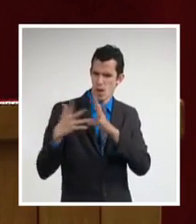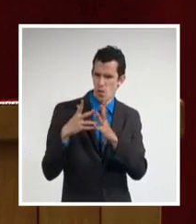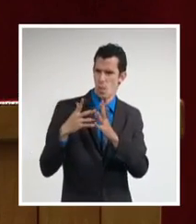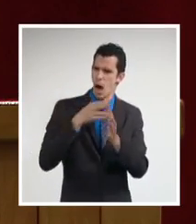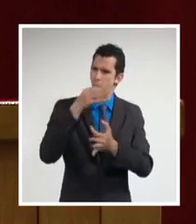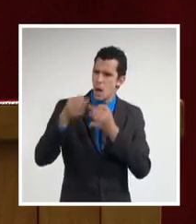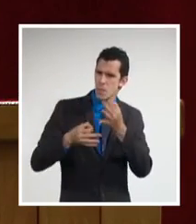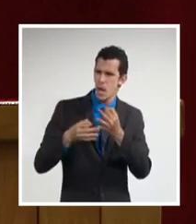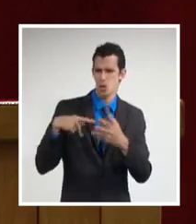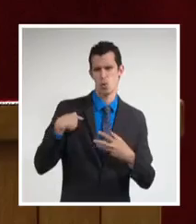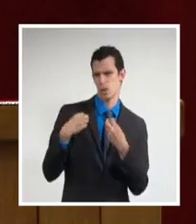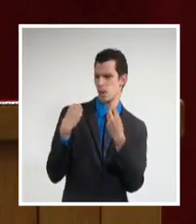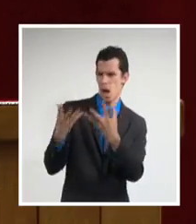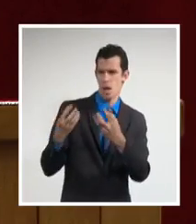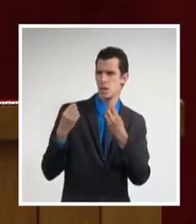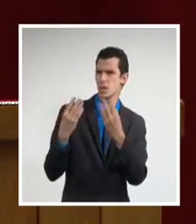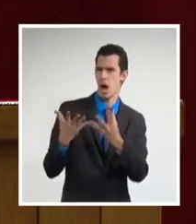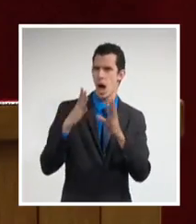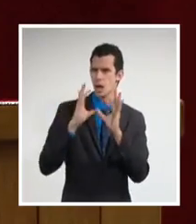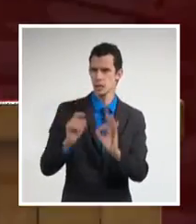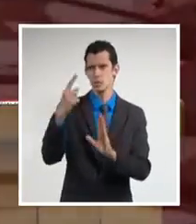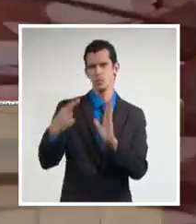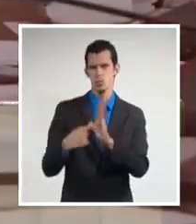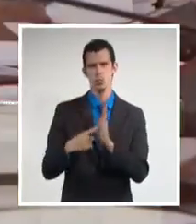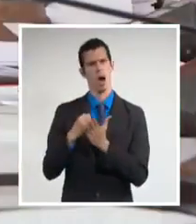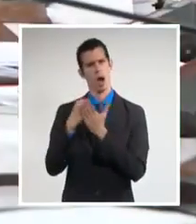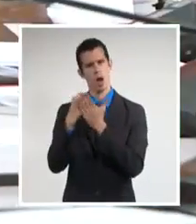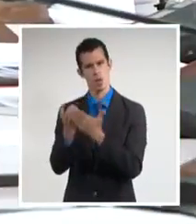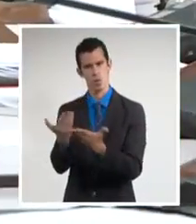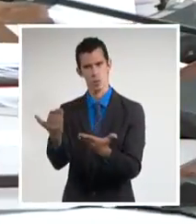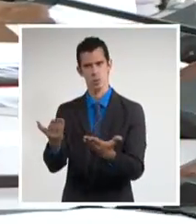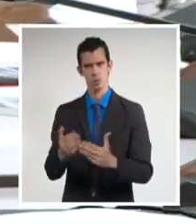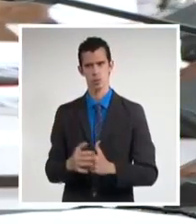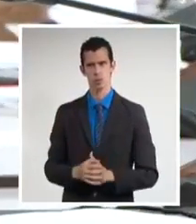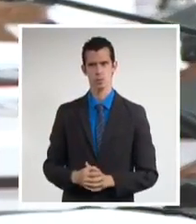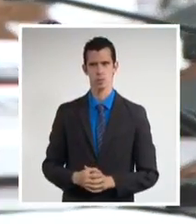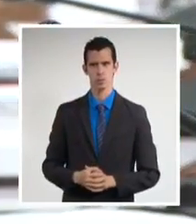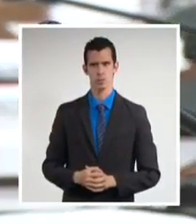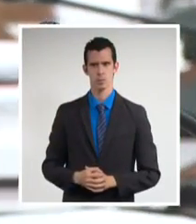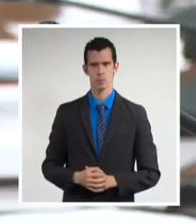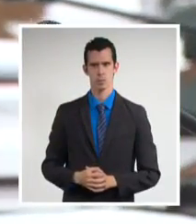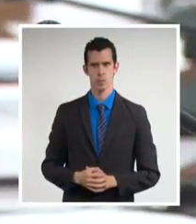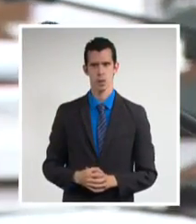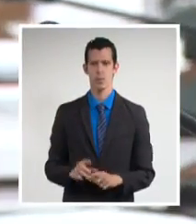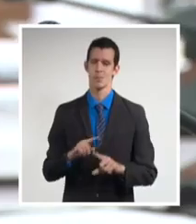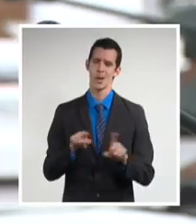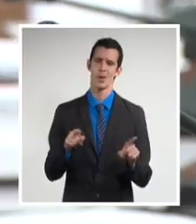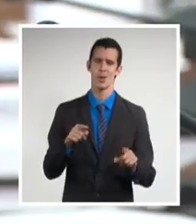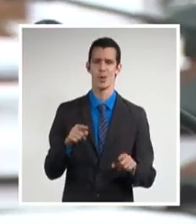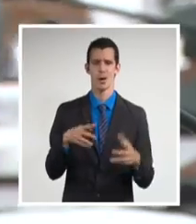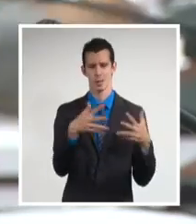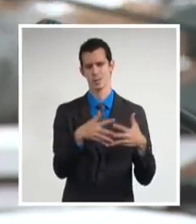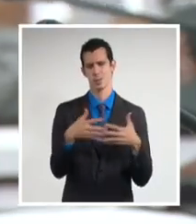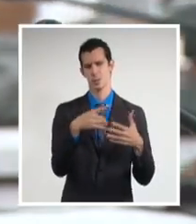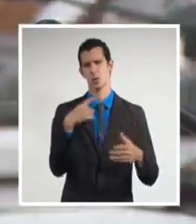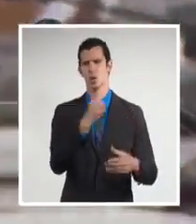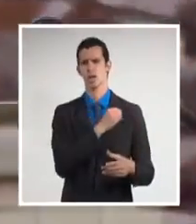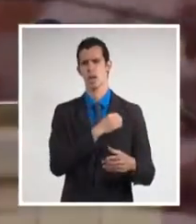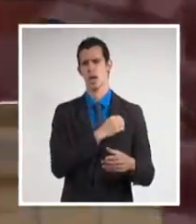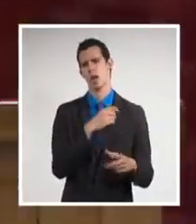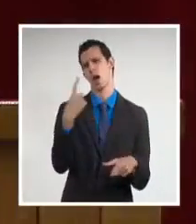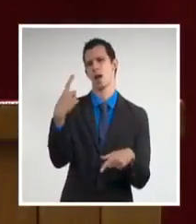de simpatía hacia la institucionalidad de su país. Les exigen pronunciarse abiertamente